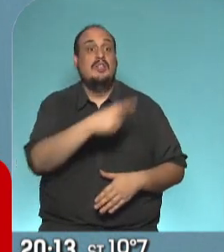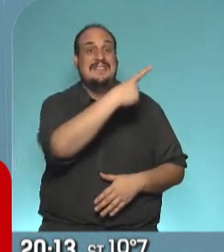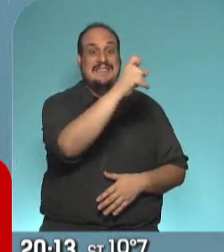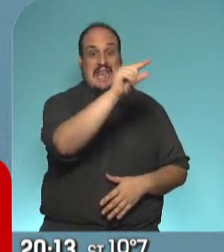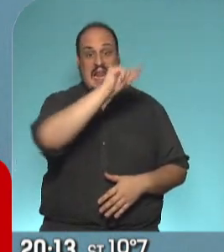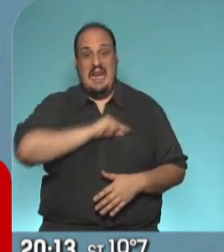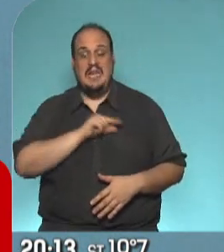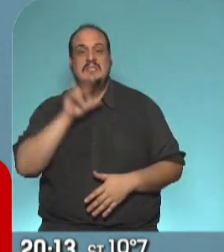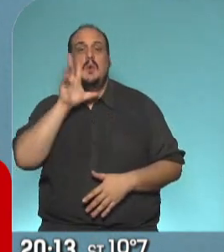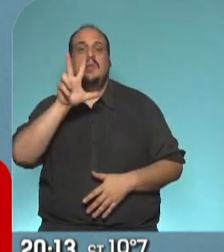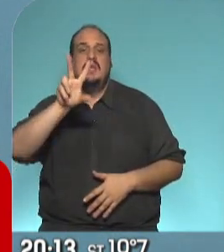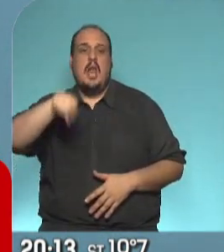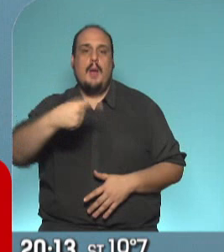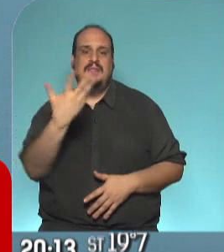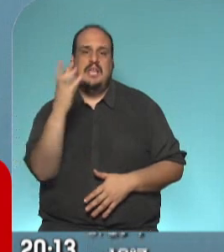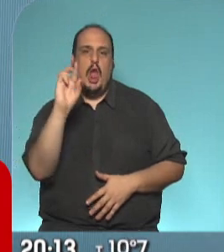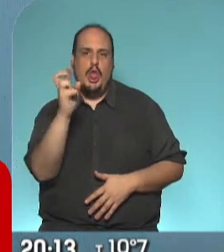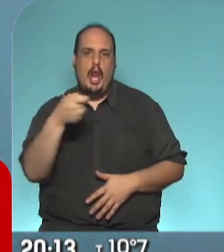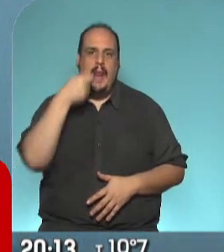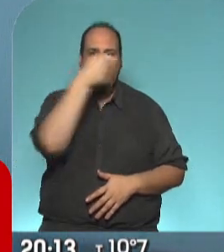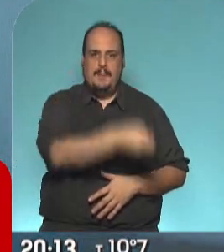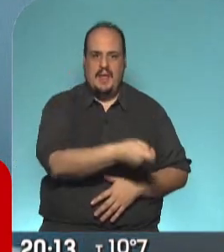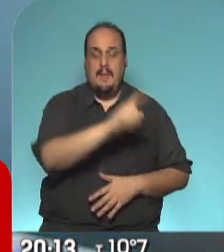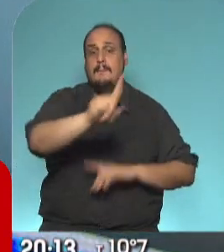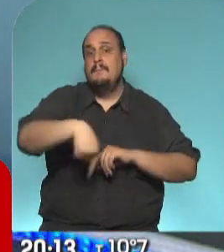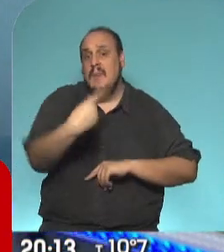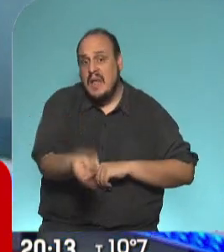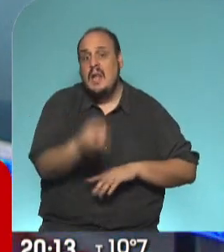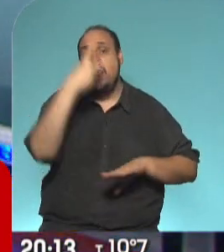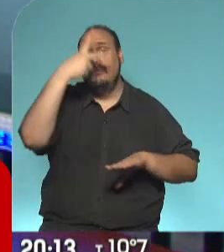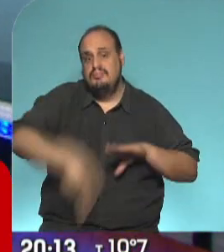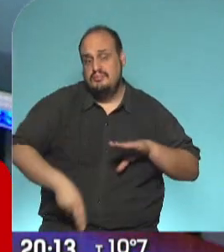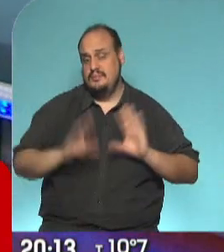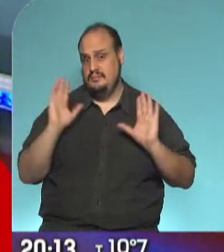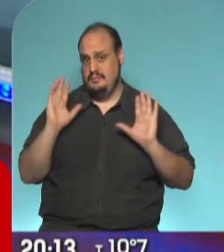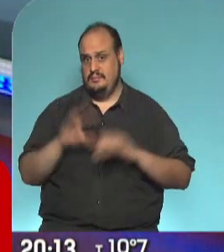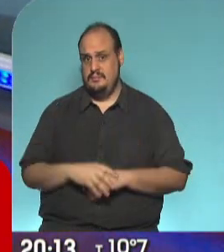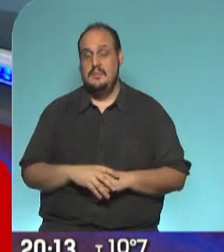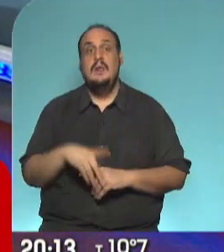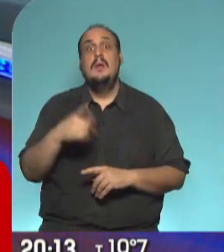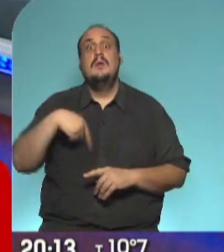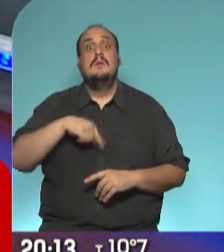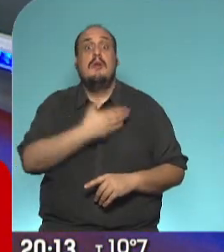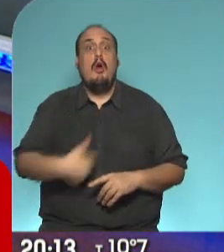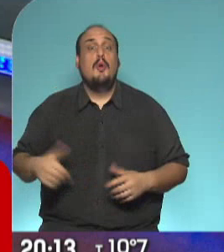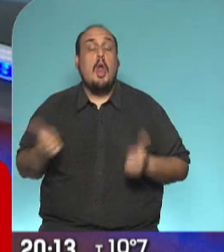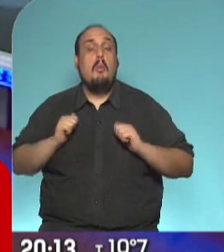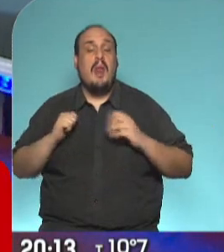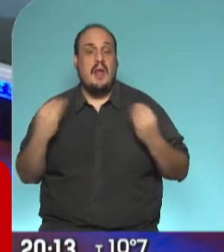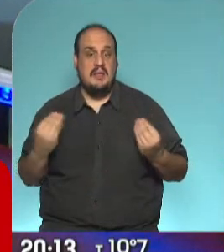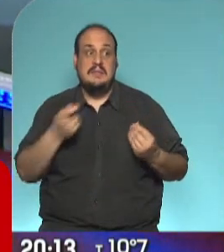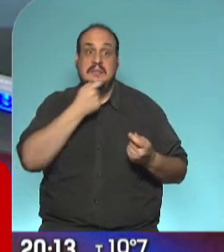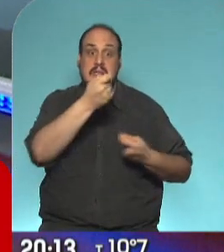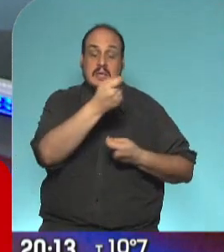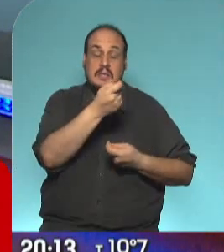y mañana entonces vencería el plazo de renegociación. ¿Qué es lo que se espera? Bueno, tanto si se negocia o